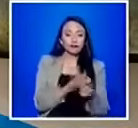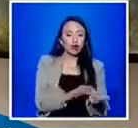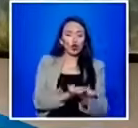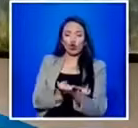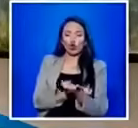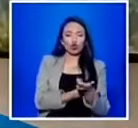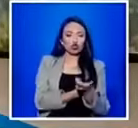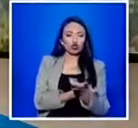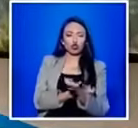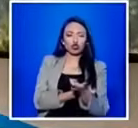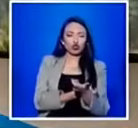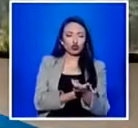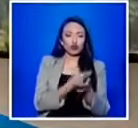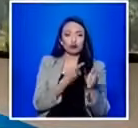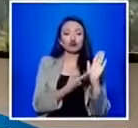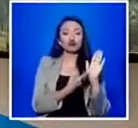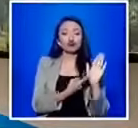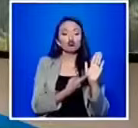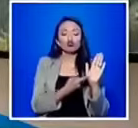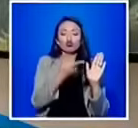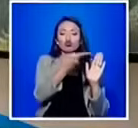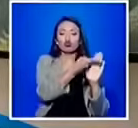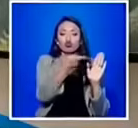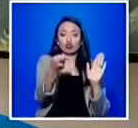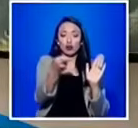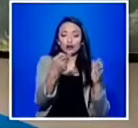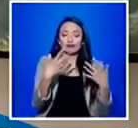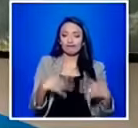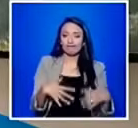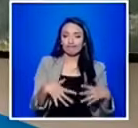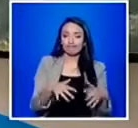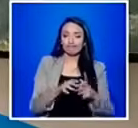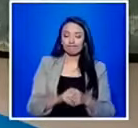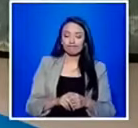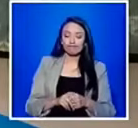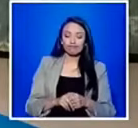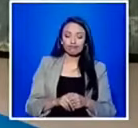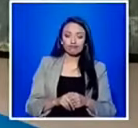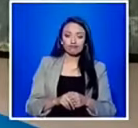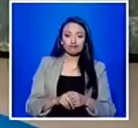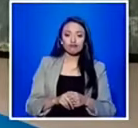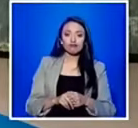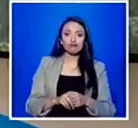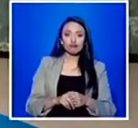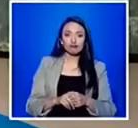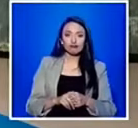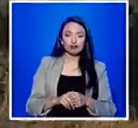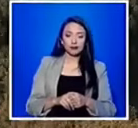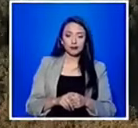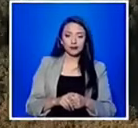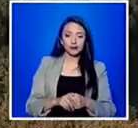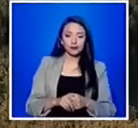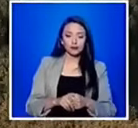Bomberos en su trabajo y nos muestra las imágenes de la magnitud de esta emergencia que continúa.